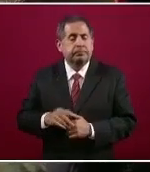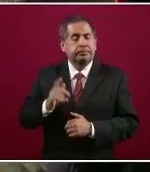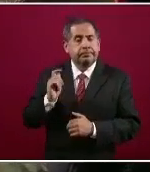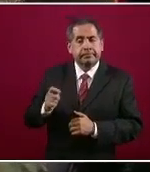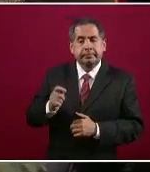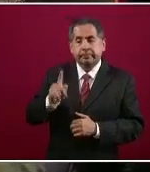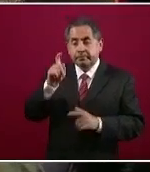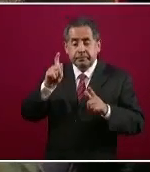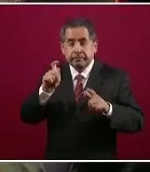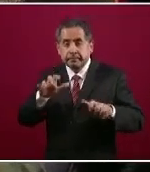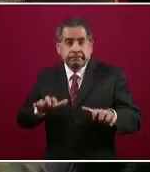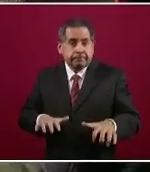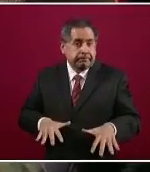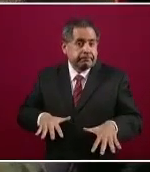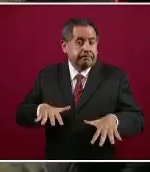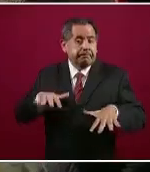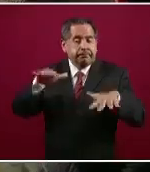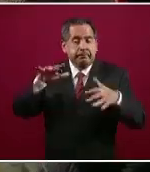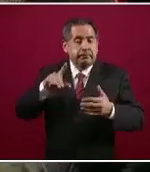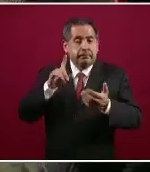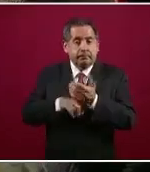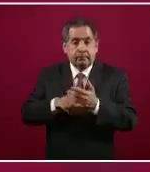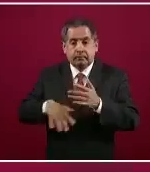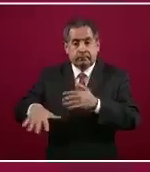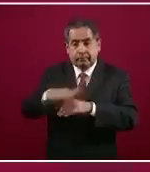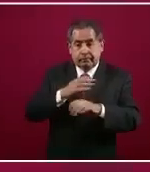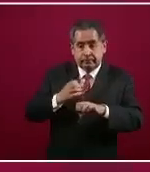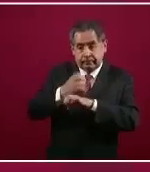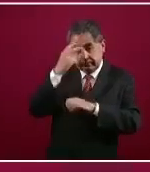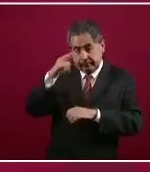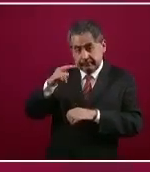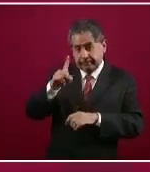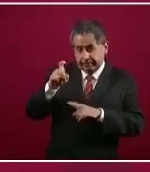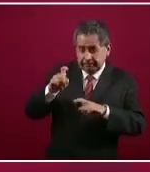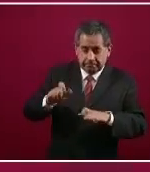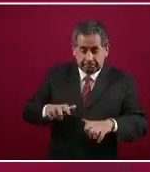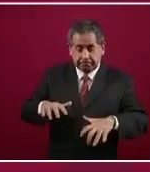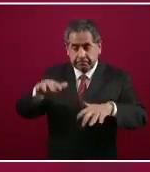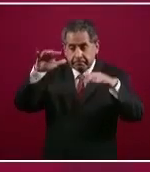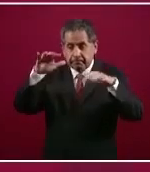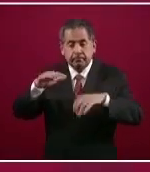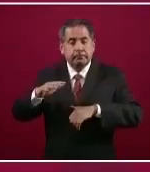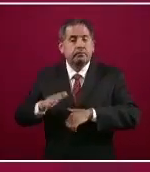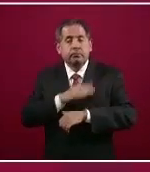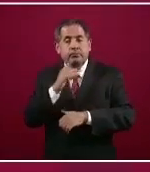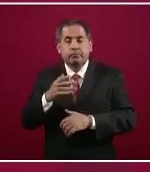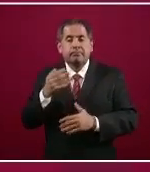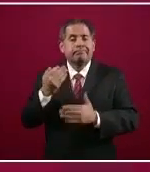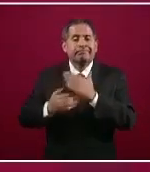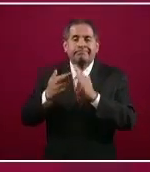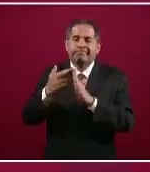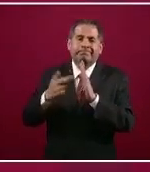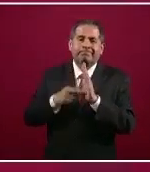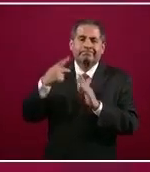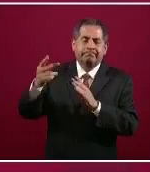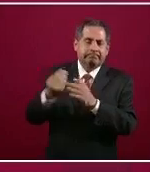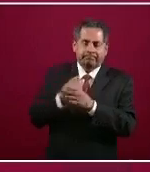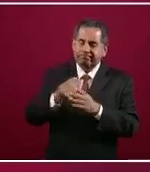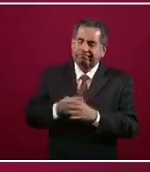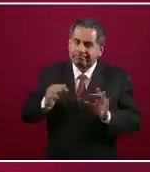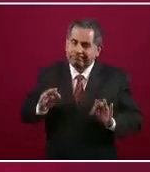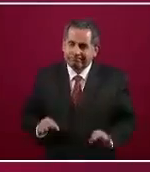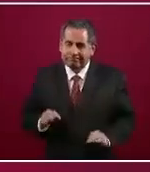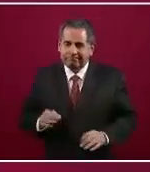las inundaciones que están ocurriendo, principalmente en el Estado de México, se deben a faltas de protocolos de operación